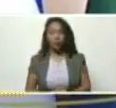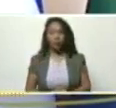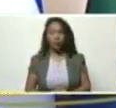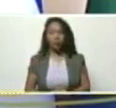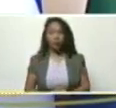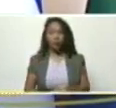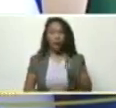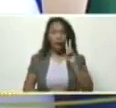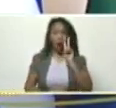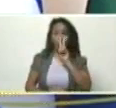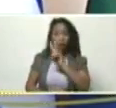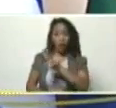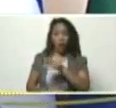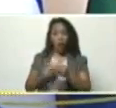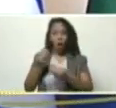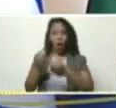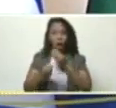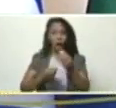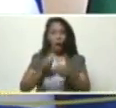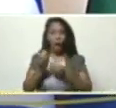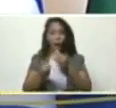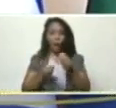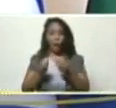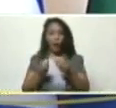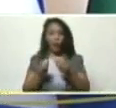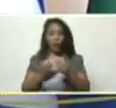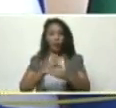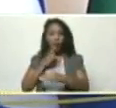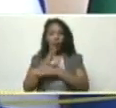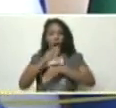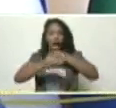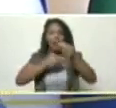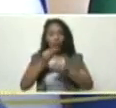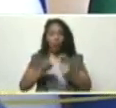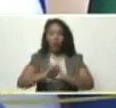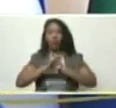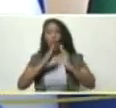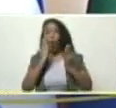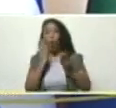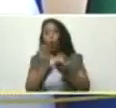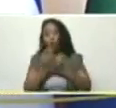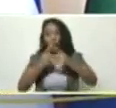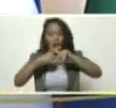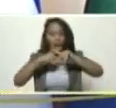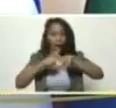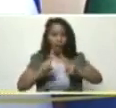Ahí vimos cómo se fue configurando un mundo diferente.